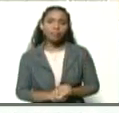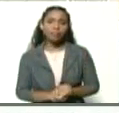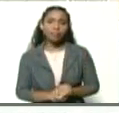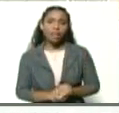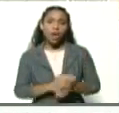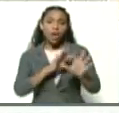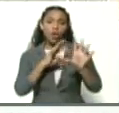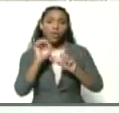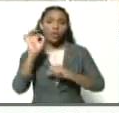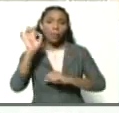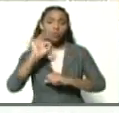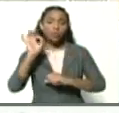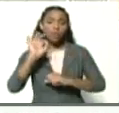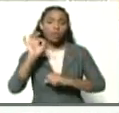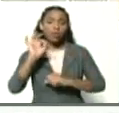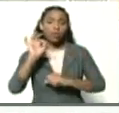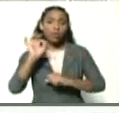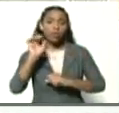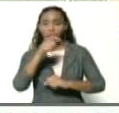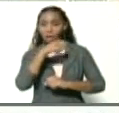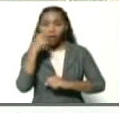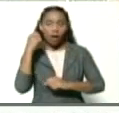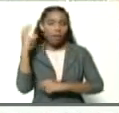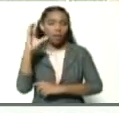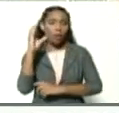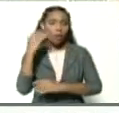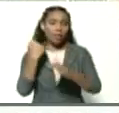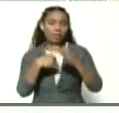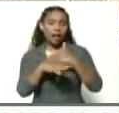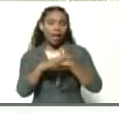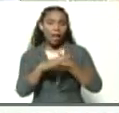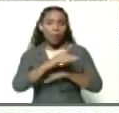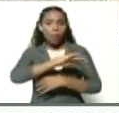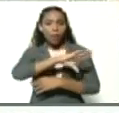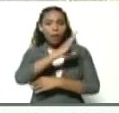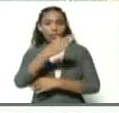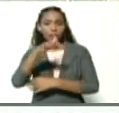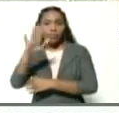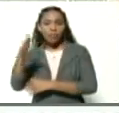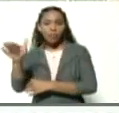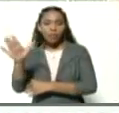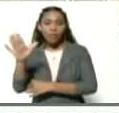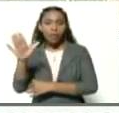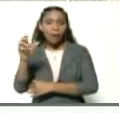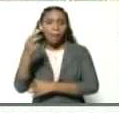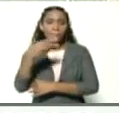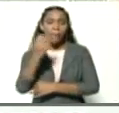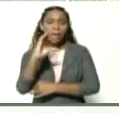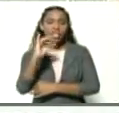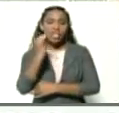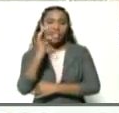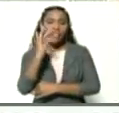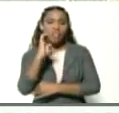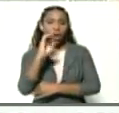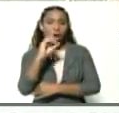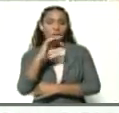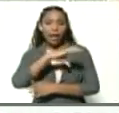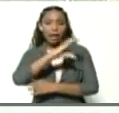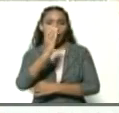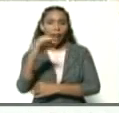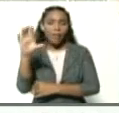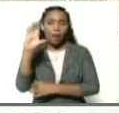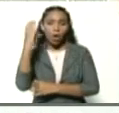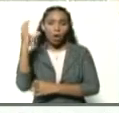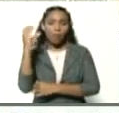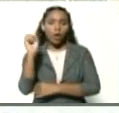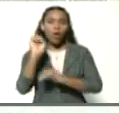El 90% de la droga de Colombia sale por el Pacífico y el Caribe colombiano,